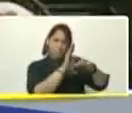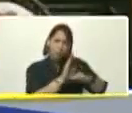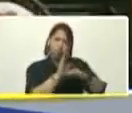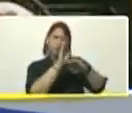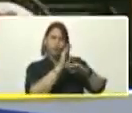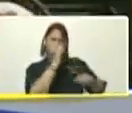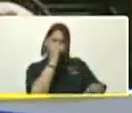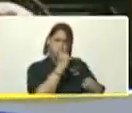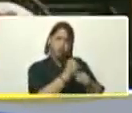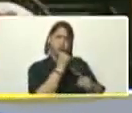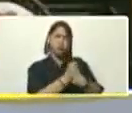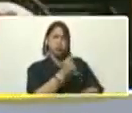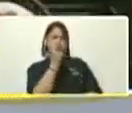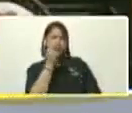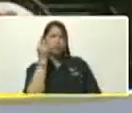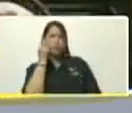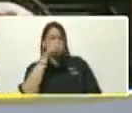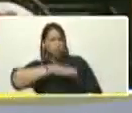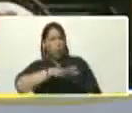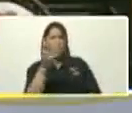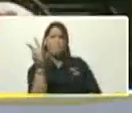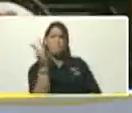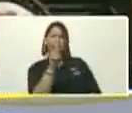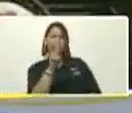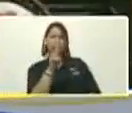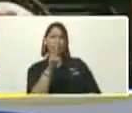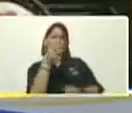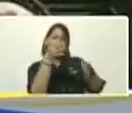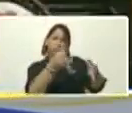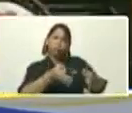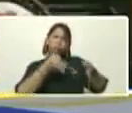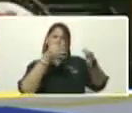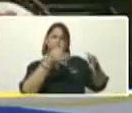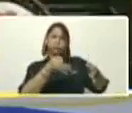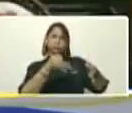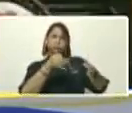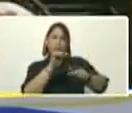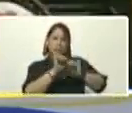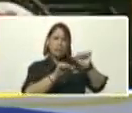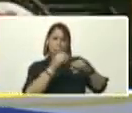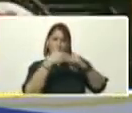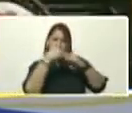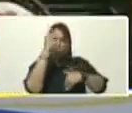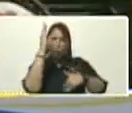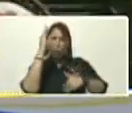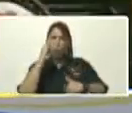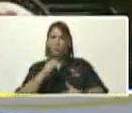los trabajadores y trabajadoras de Venezuela por siempre, en este siglo y más.